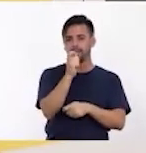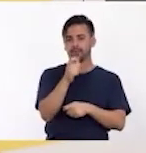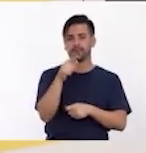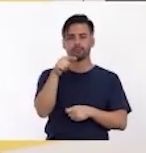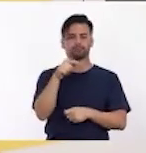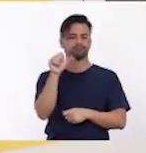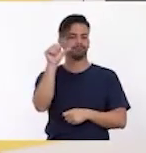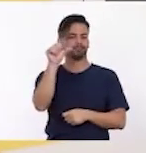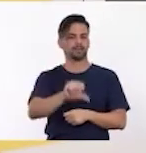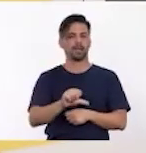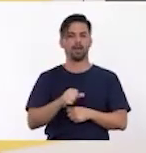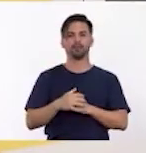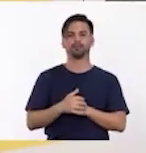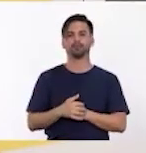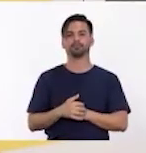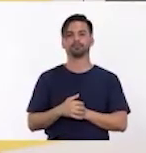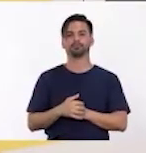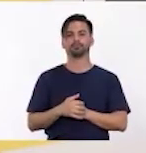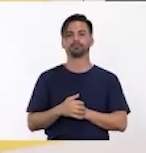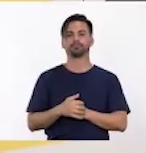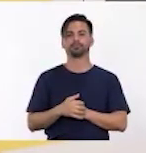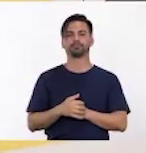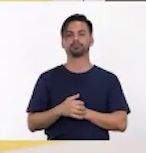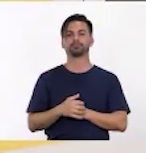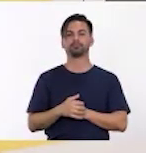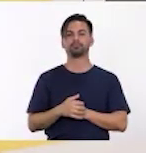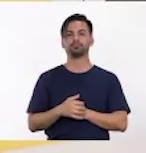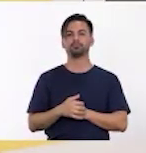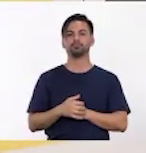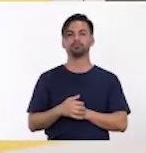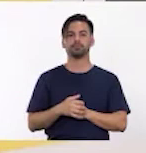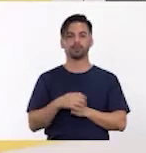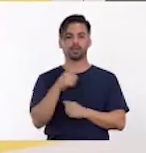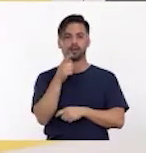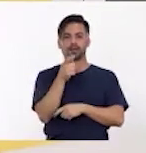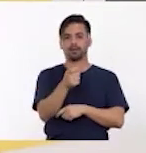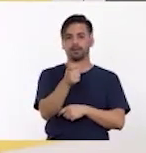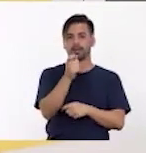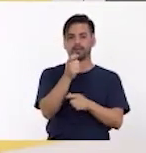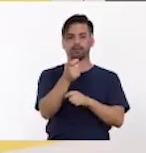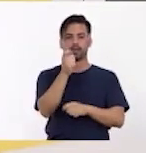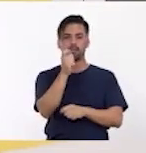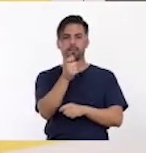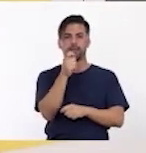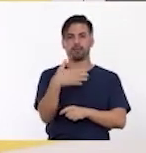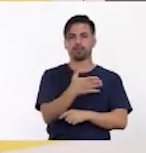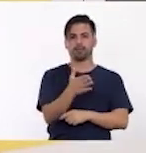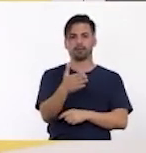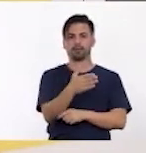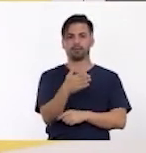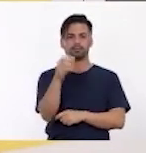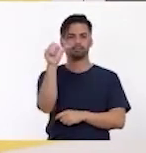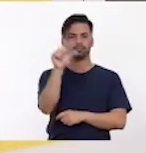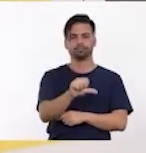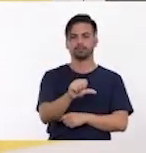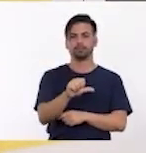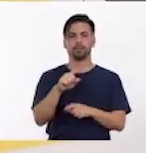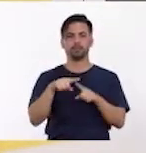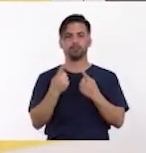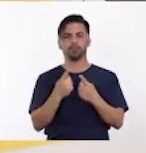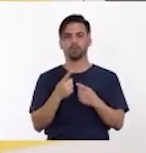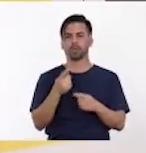indiscriminada y dañan también las especies marinas, los grandes, los más poderosos,